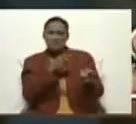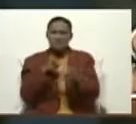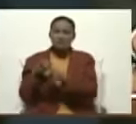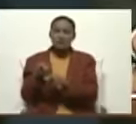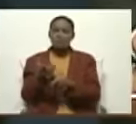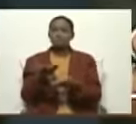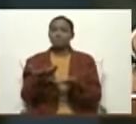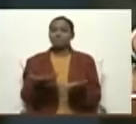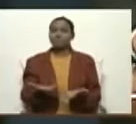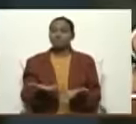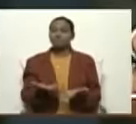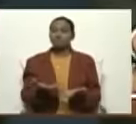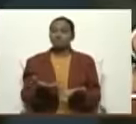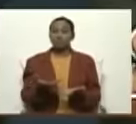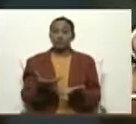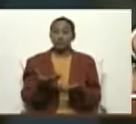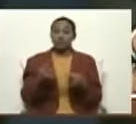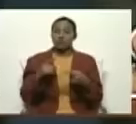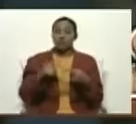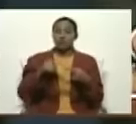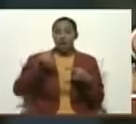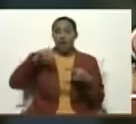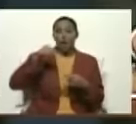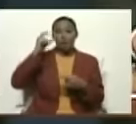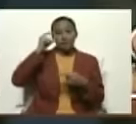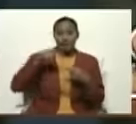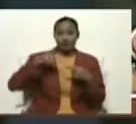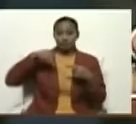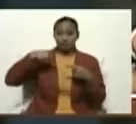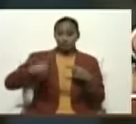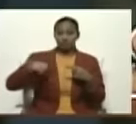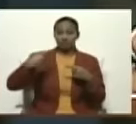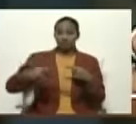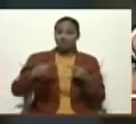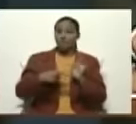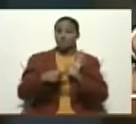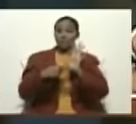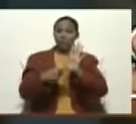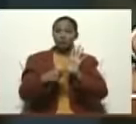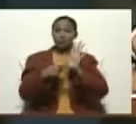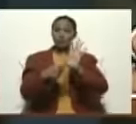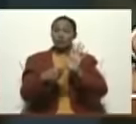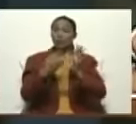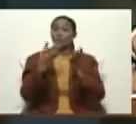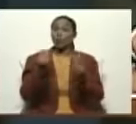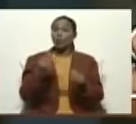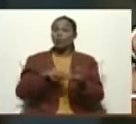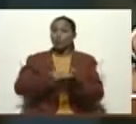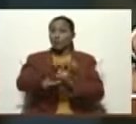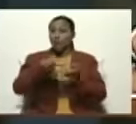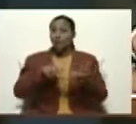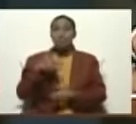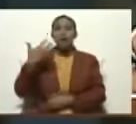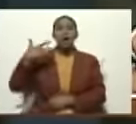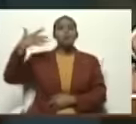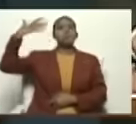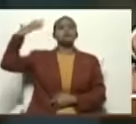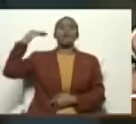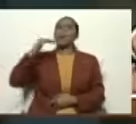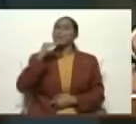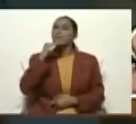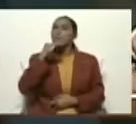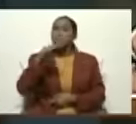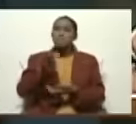día, suceden de manera peor que en el siglo pasado, como hoy lo ejerce el Estado de Israel